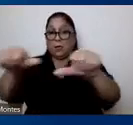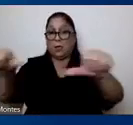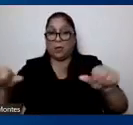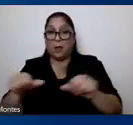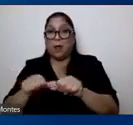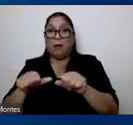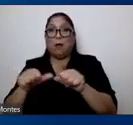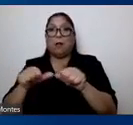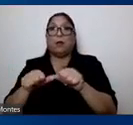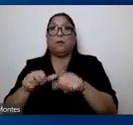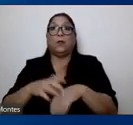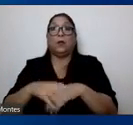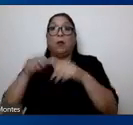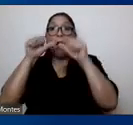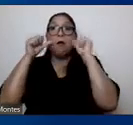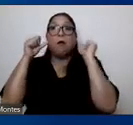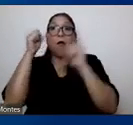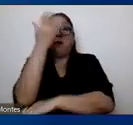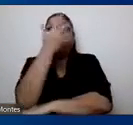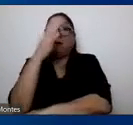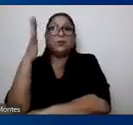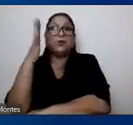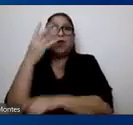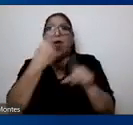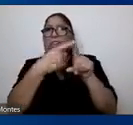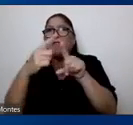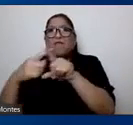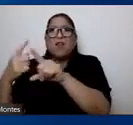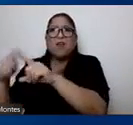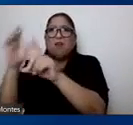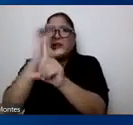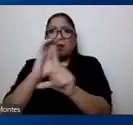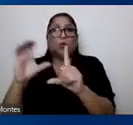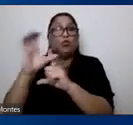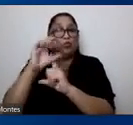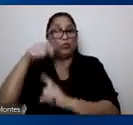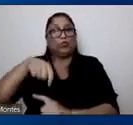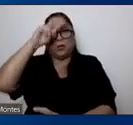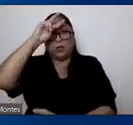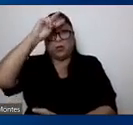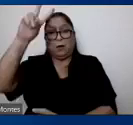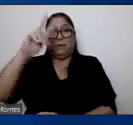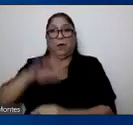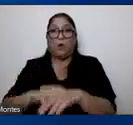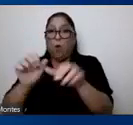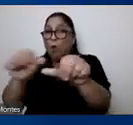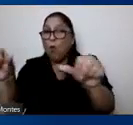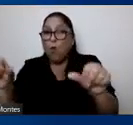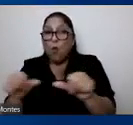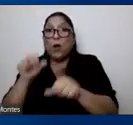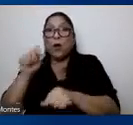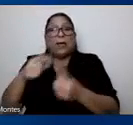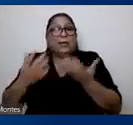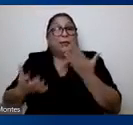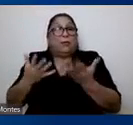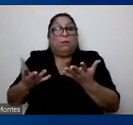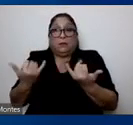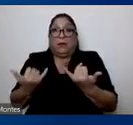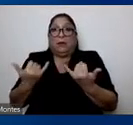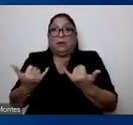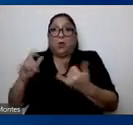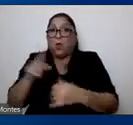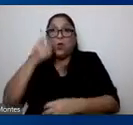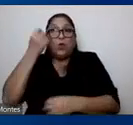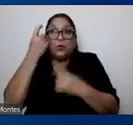área con mayor diversidad cultural de nuestro país, un área que quizás a la actualidad no se ha